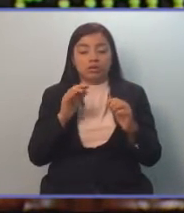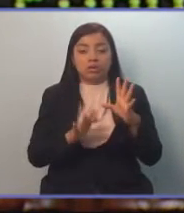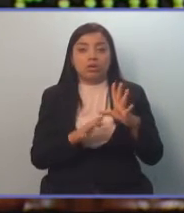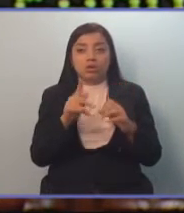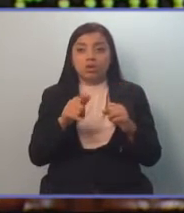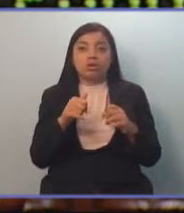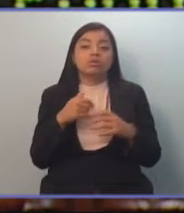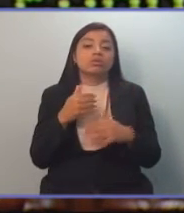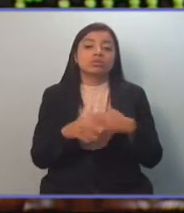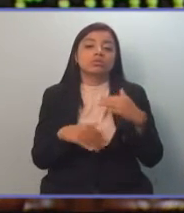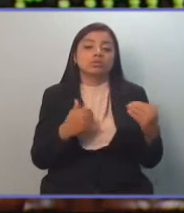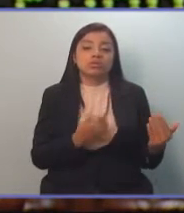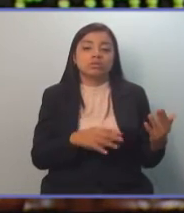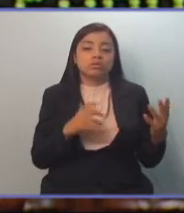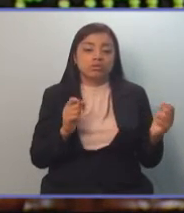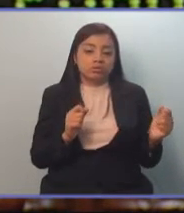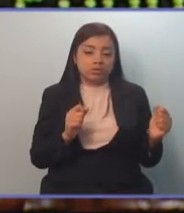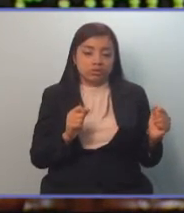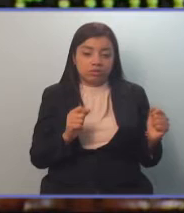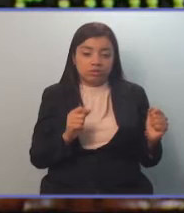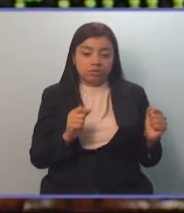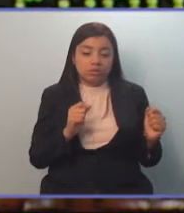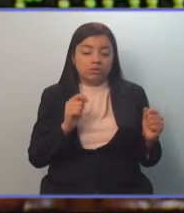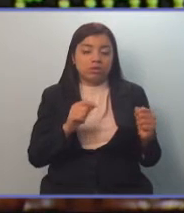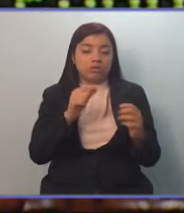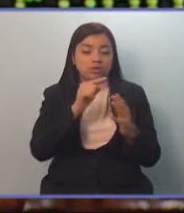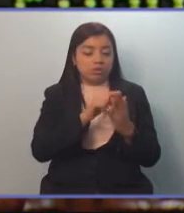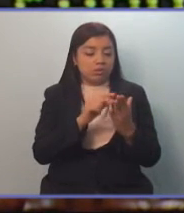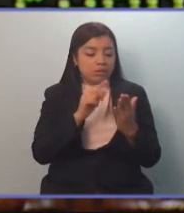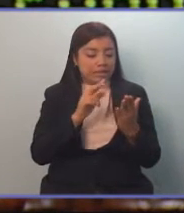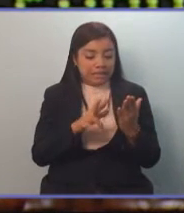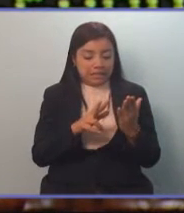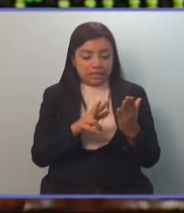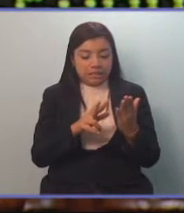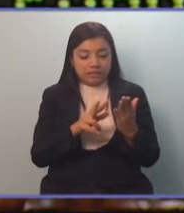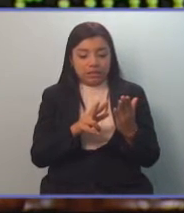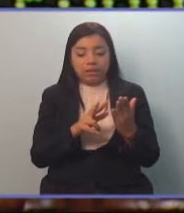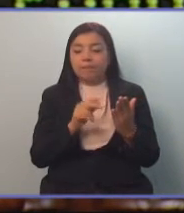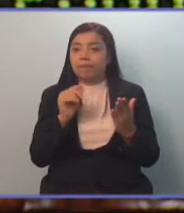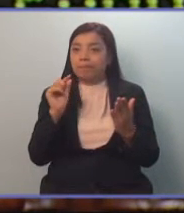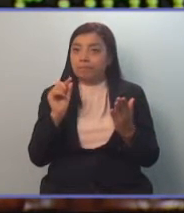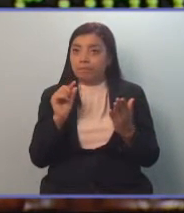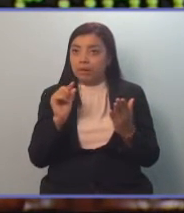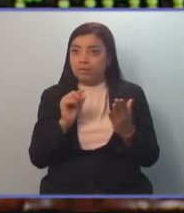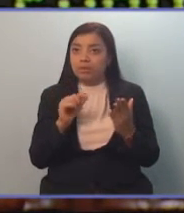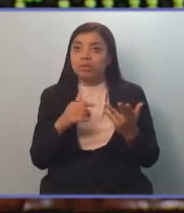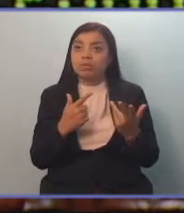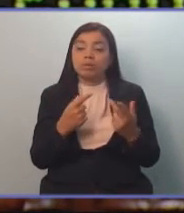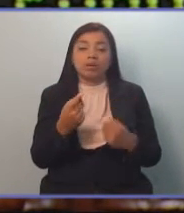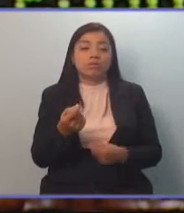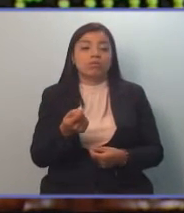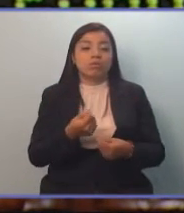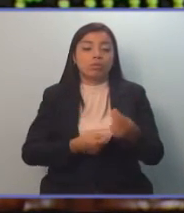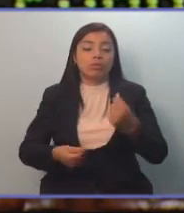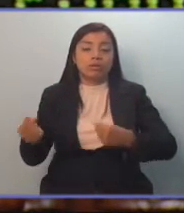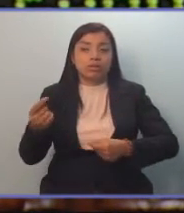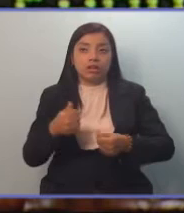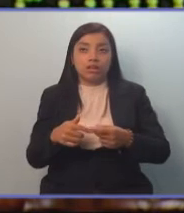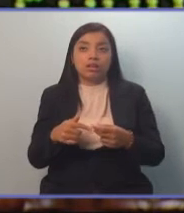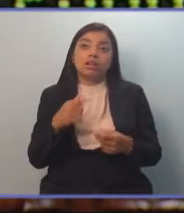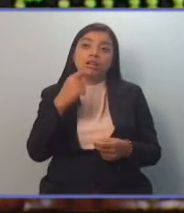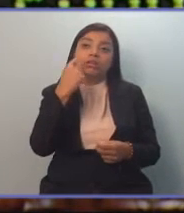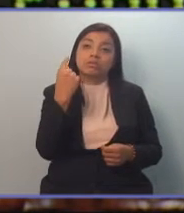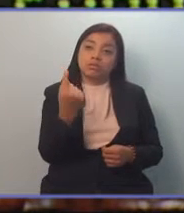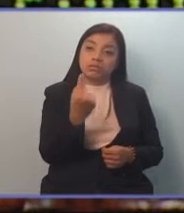incorpórese un inciso al final del mismo. Numeral 3. Permiso para comercializar. Faculta a una